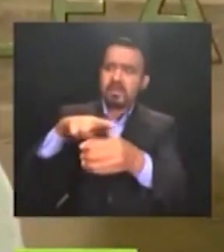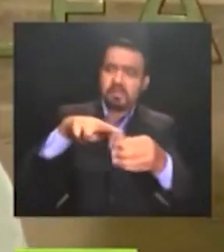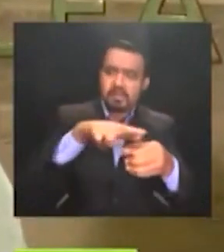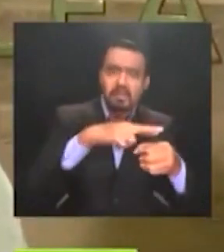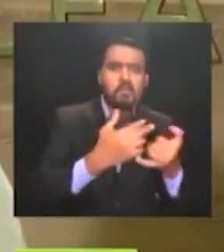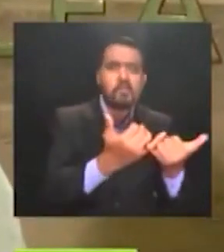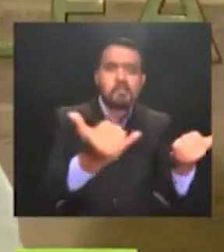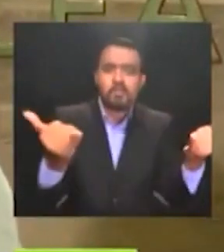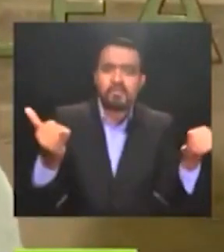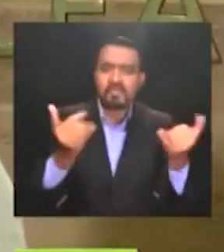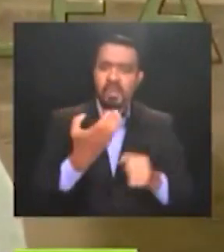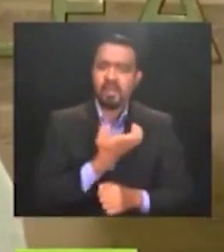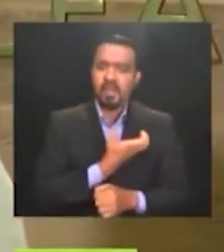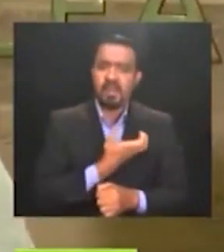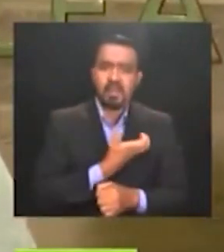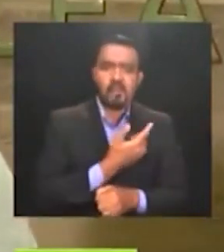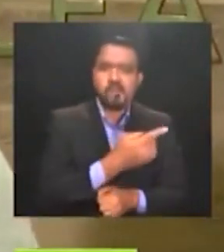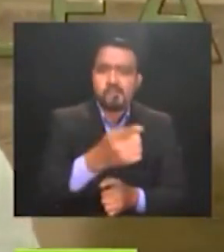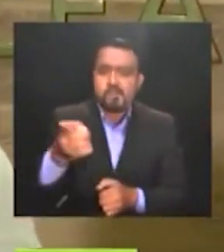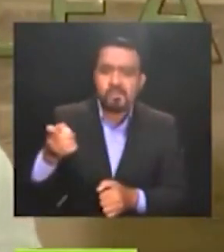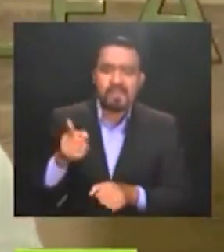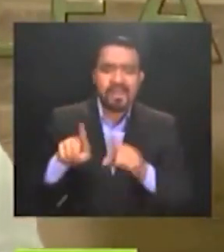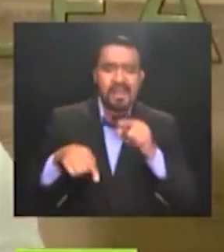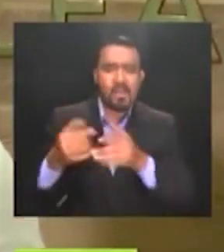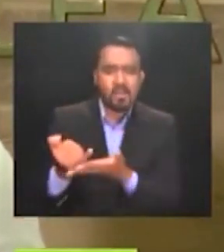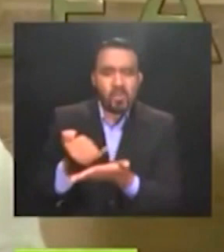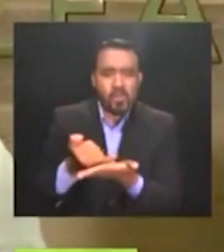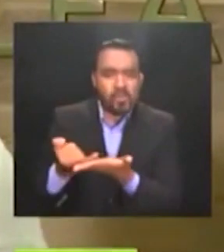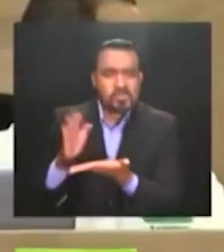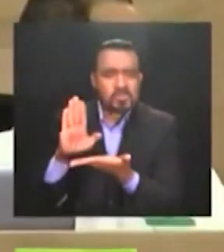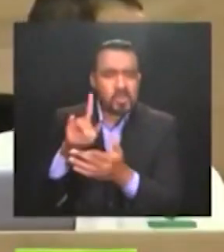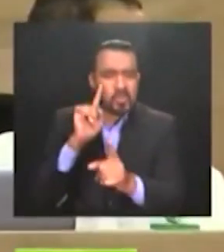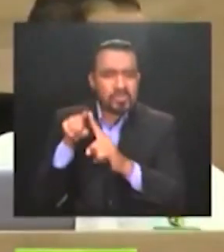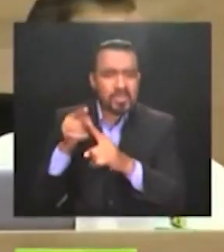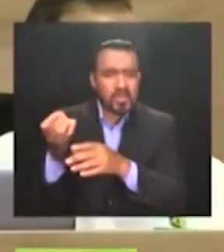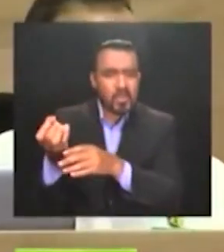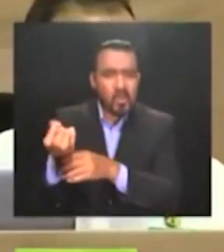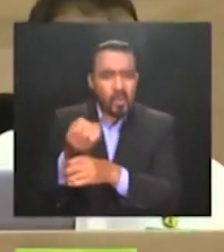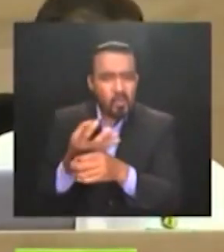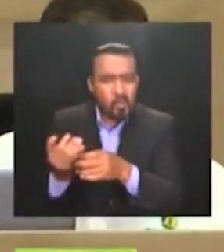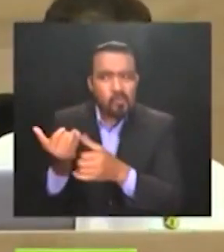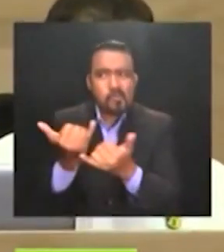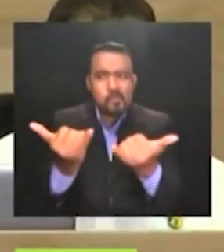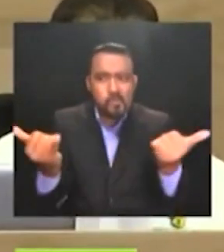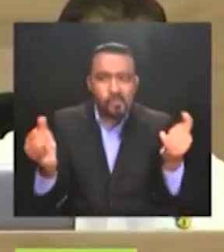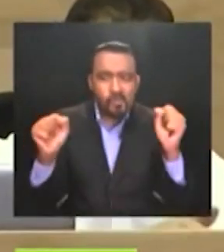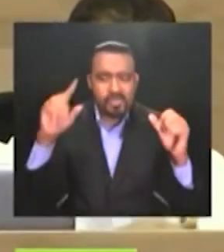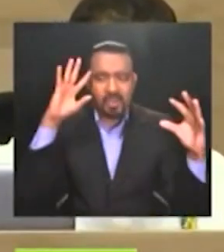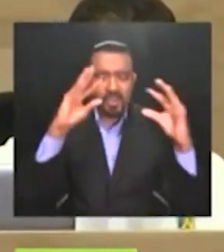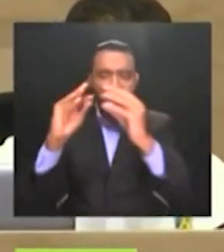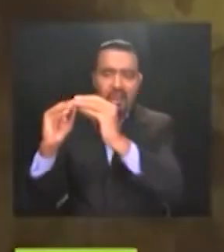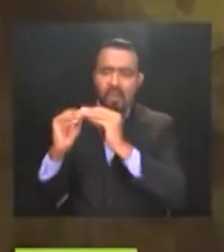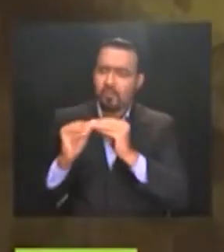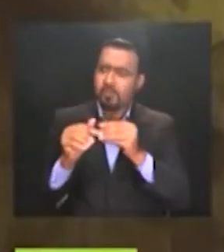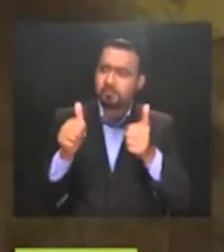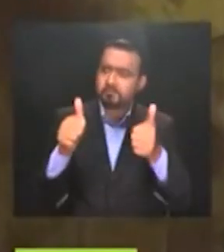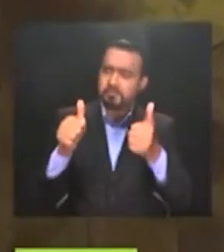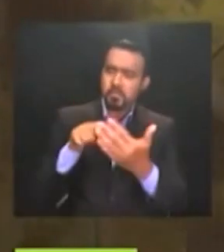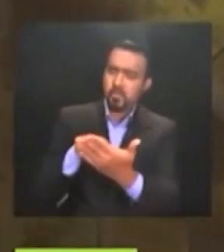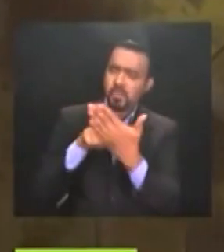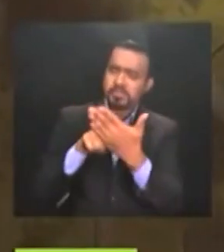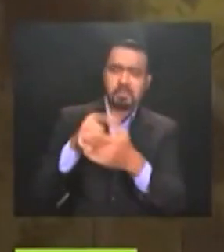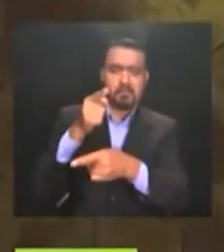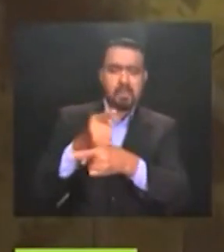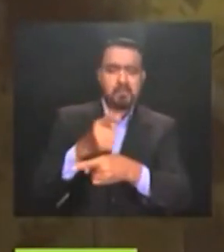alcaldes, acciones comunales, todo el mundo tuvo una participación activa. Se generaron 325 modificaciones al proyecto